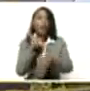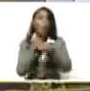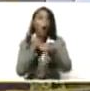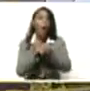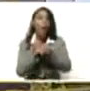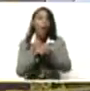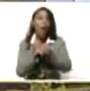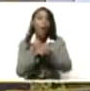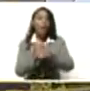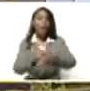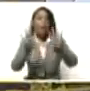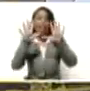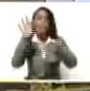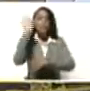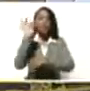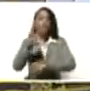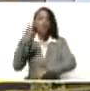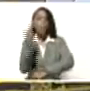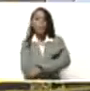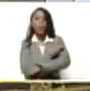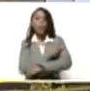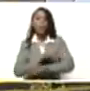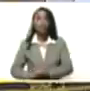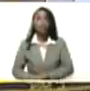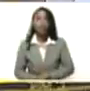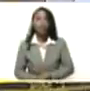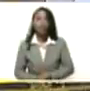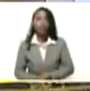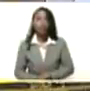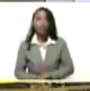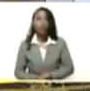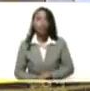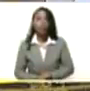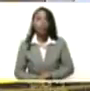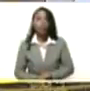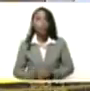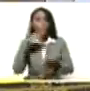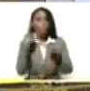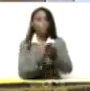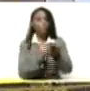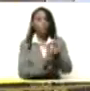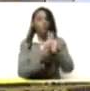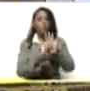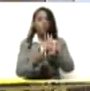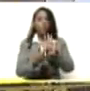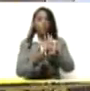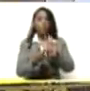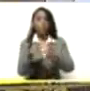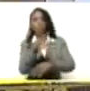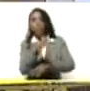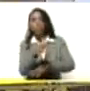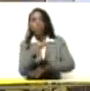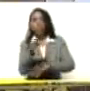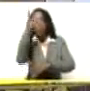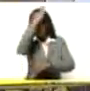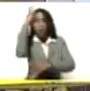ni al 10% de vacunación la demostración práctica diosdado